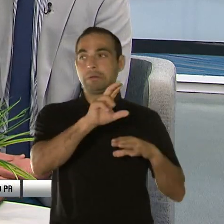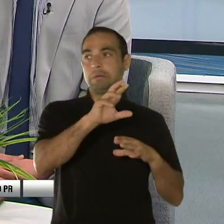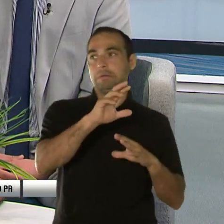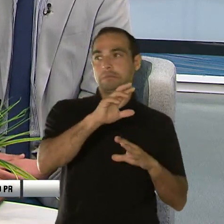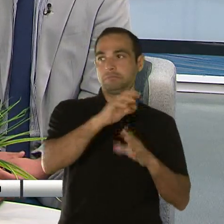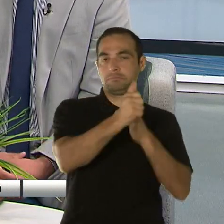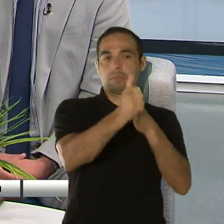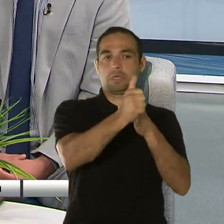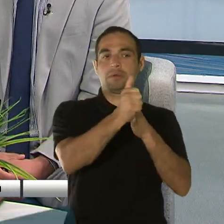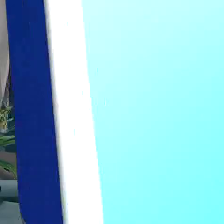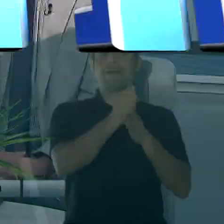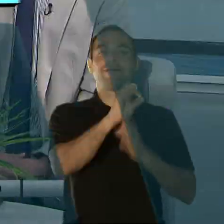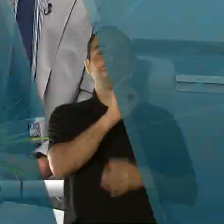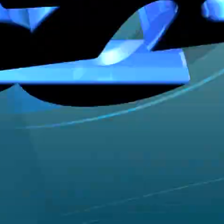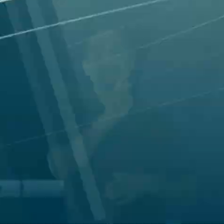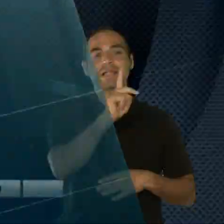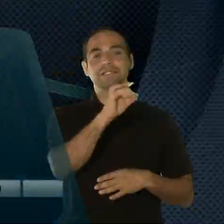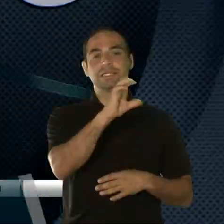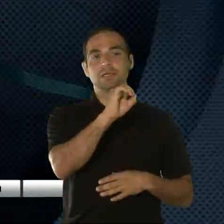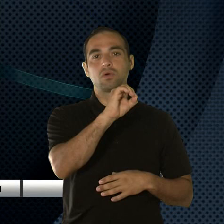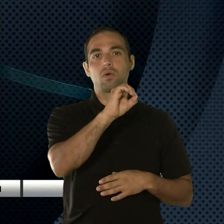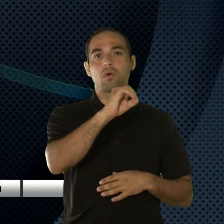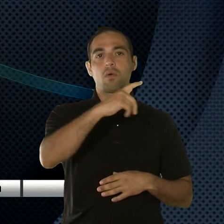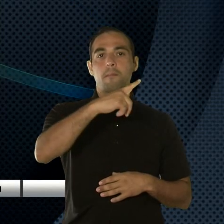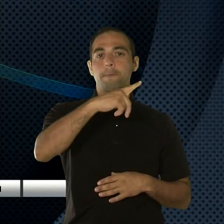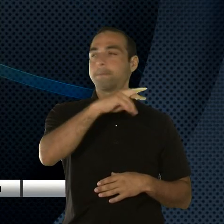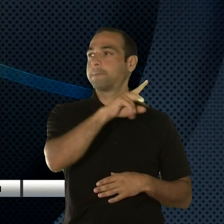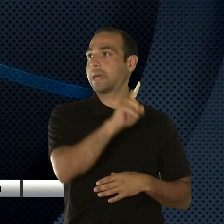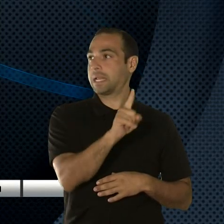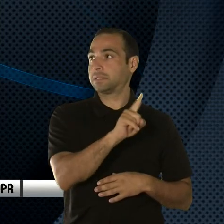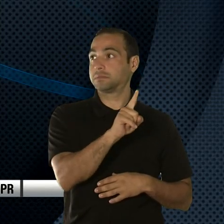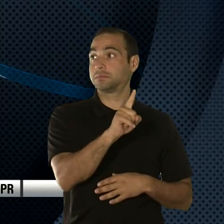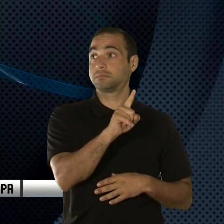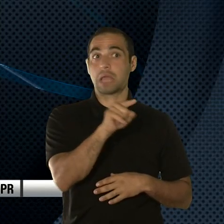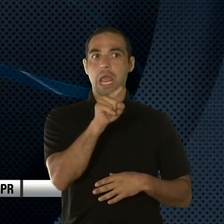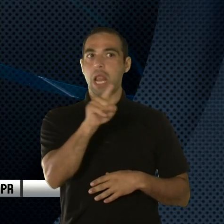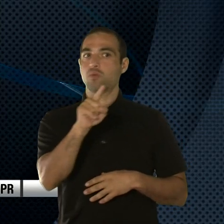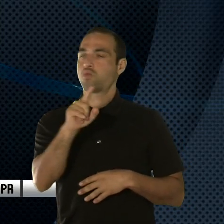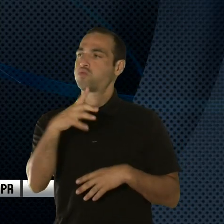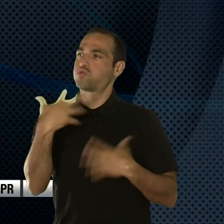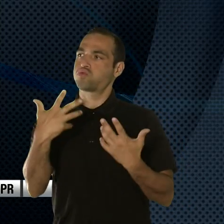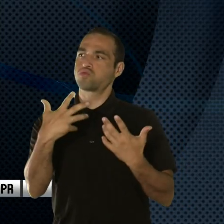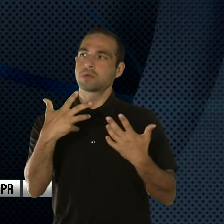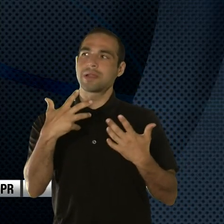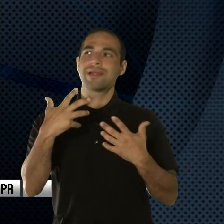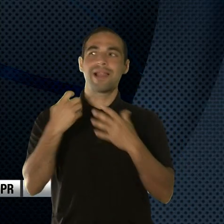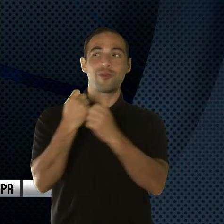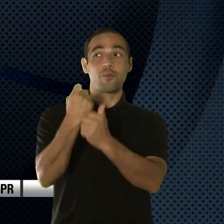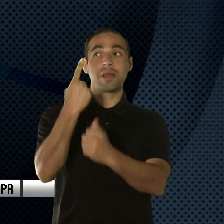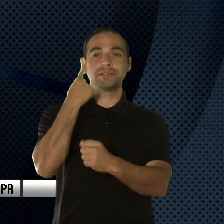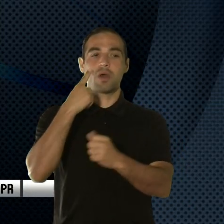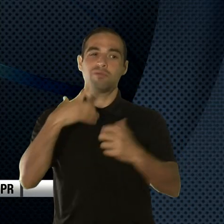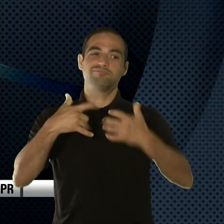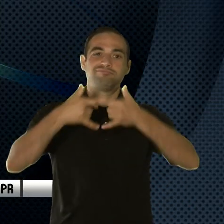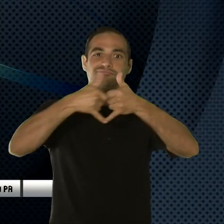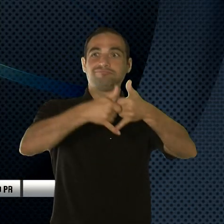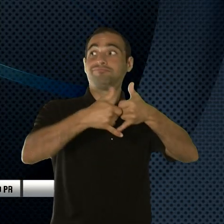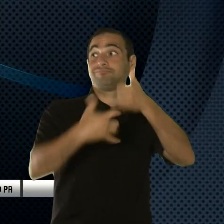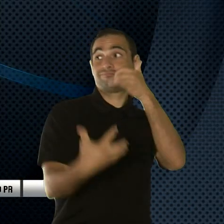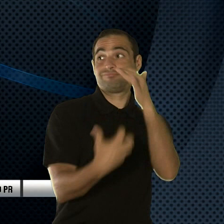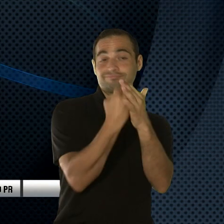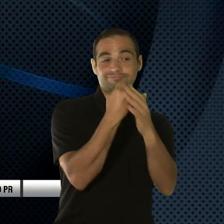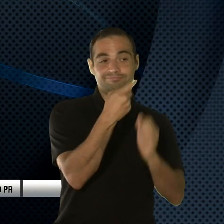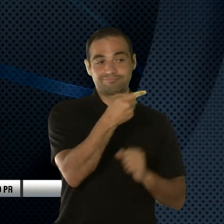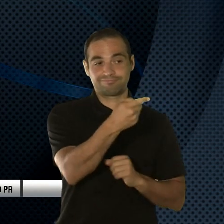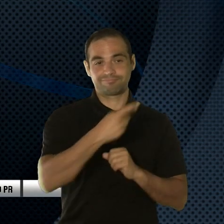Pérez que pasado año fue galardonado como el atleta del año en balonmano Así que Y tenemos una mezcla